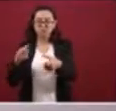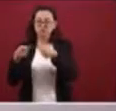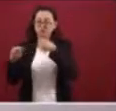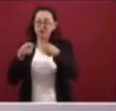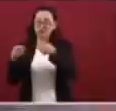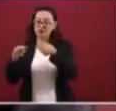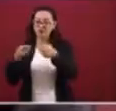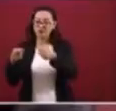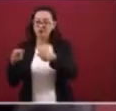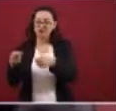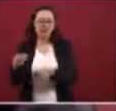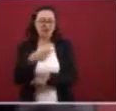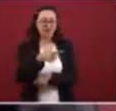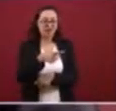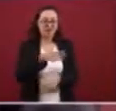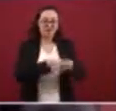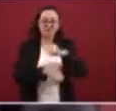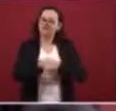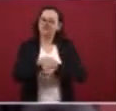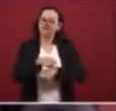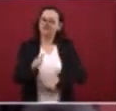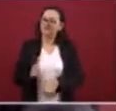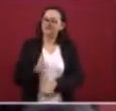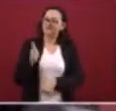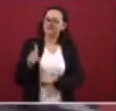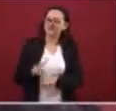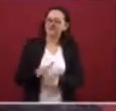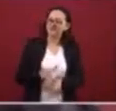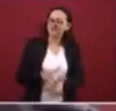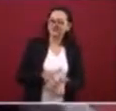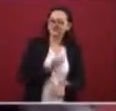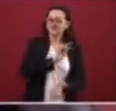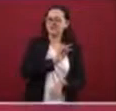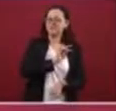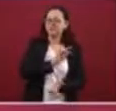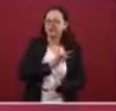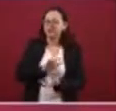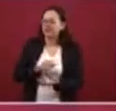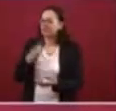Me acuerdo cuando era otra la crónica,